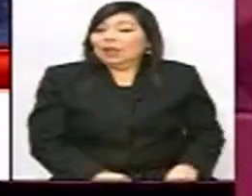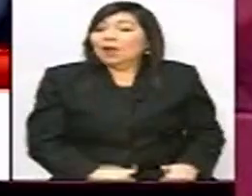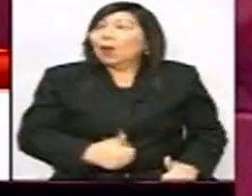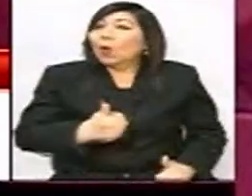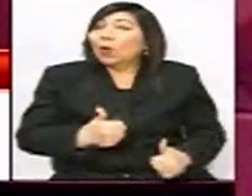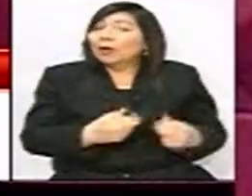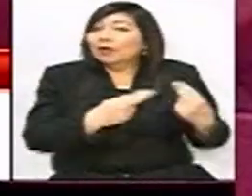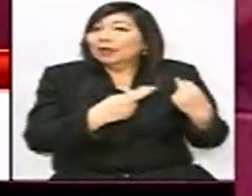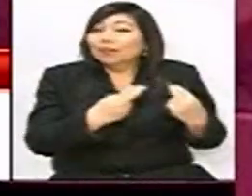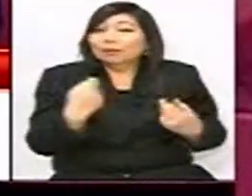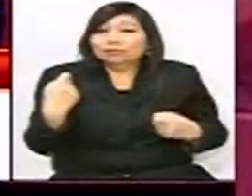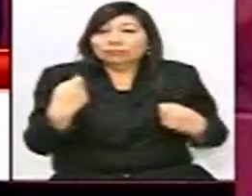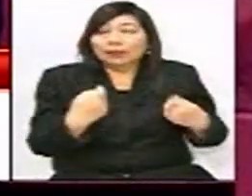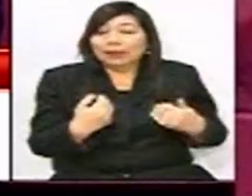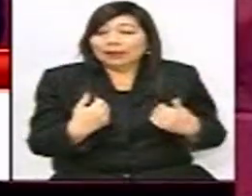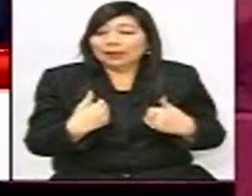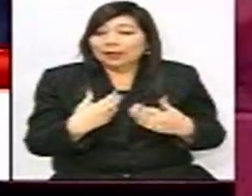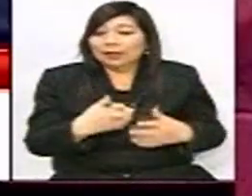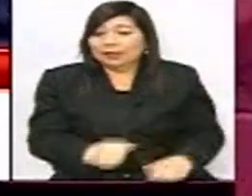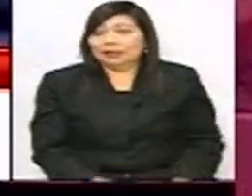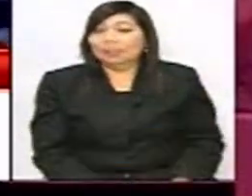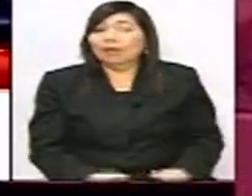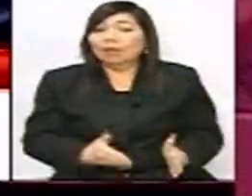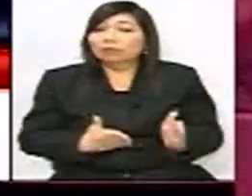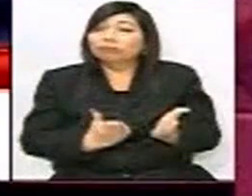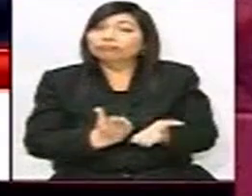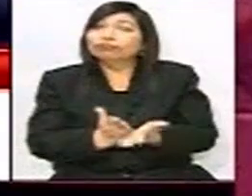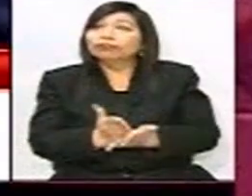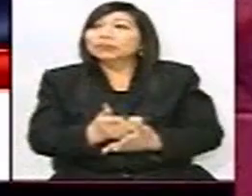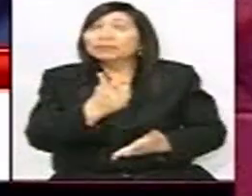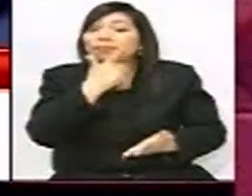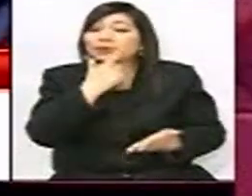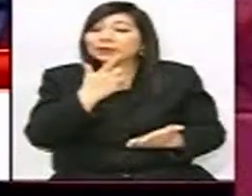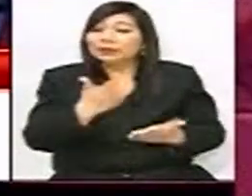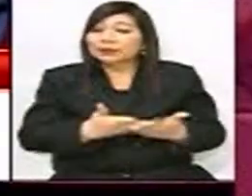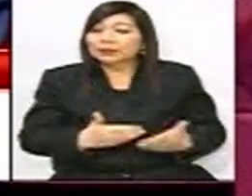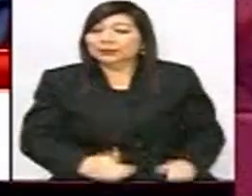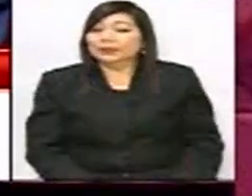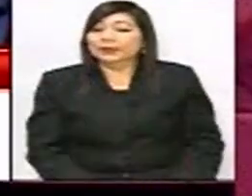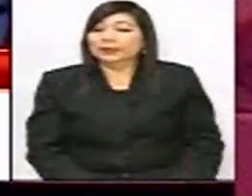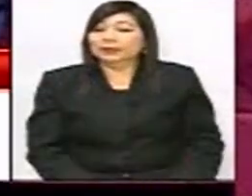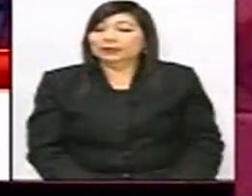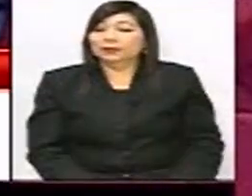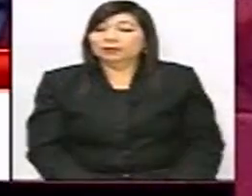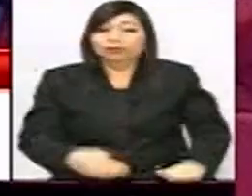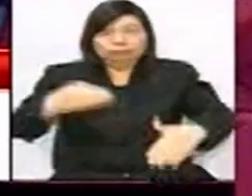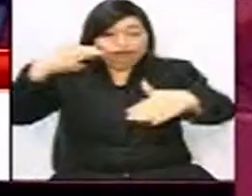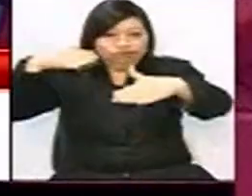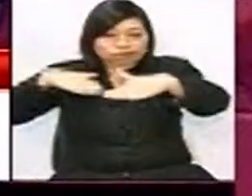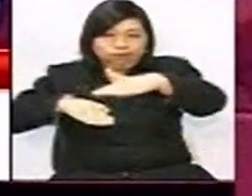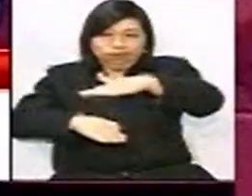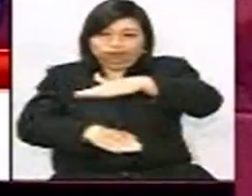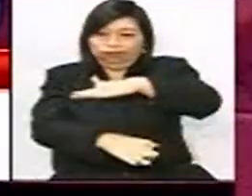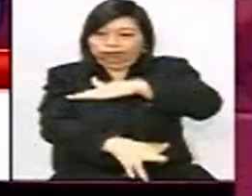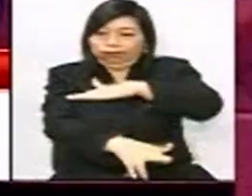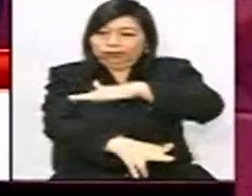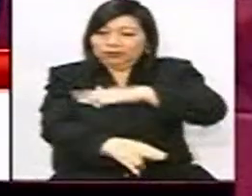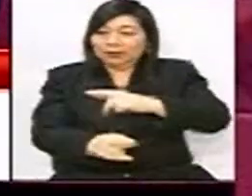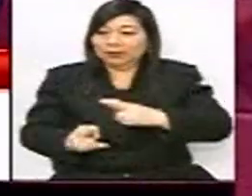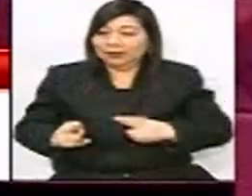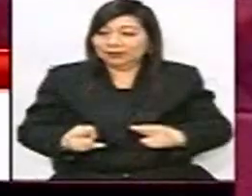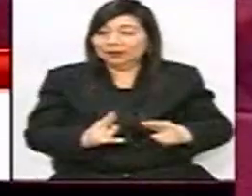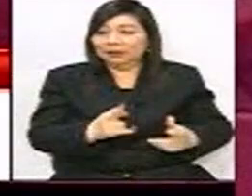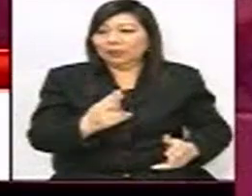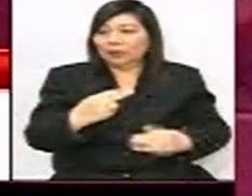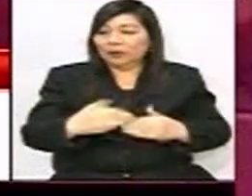cuáles son los compromisos de inversión que tiene la empresa Línea María. Bueno, los compromisos de inversión son el túnel que va por debajo del río Rímac